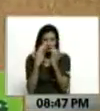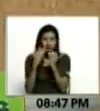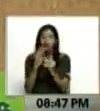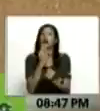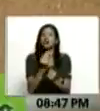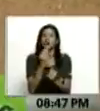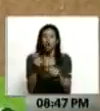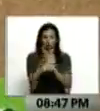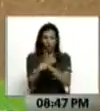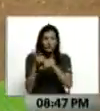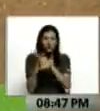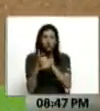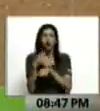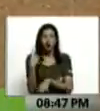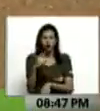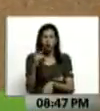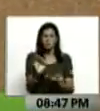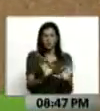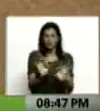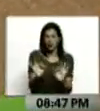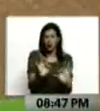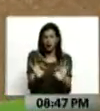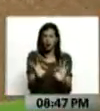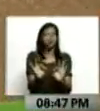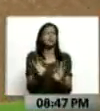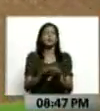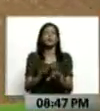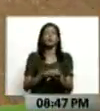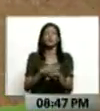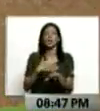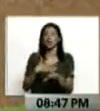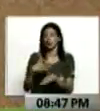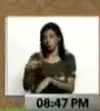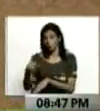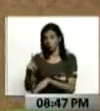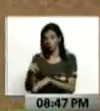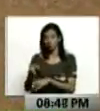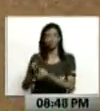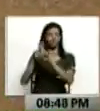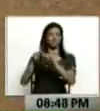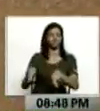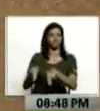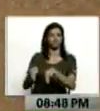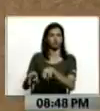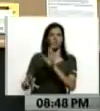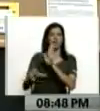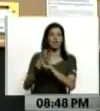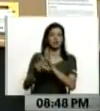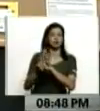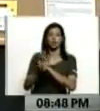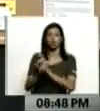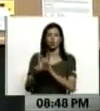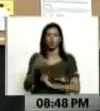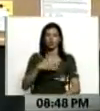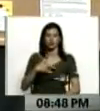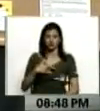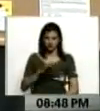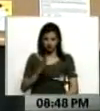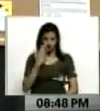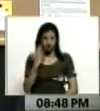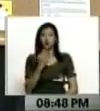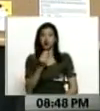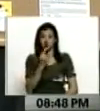patilla Fredy Guevara gobierno tiene montado un esquema para ilegalizar la voluntad popular Fredy